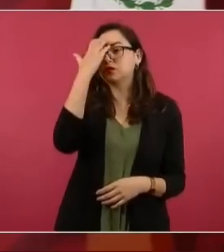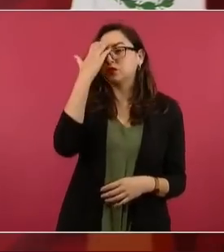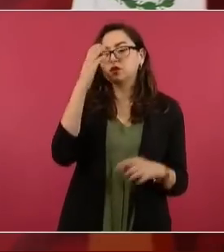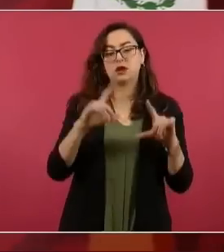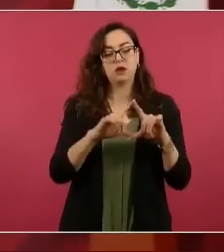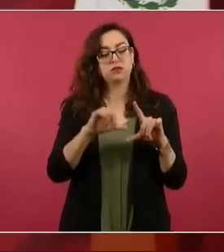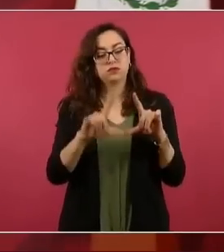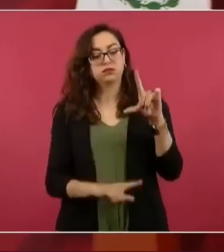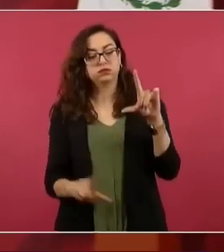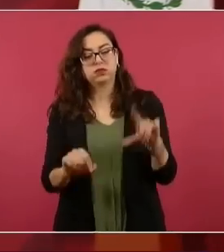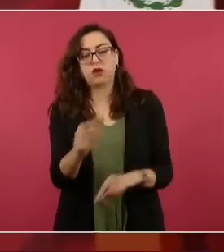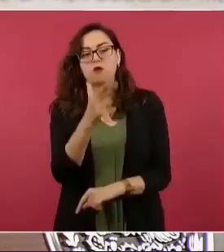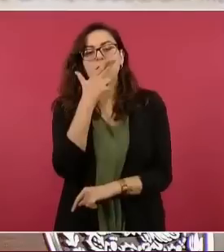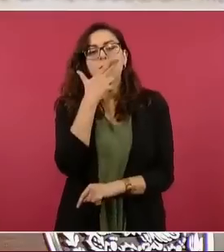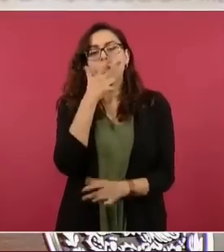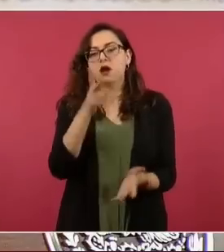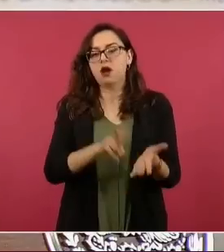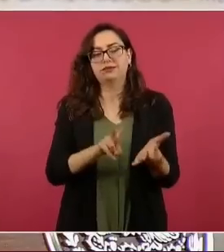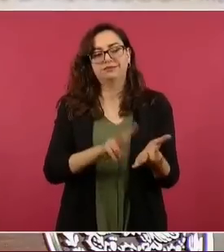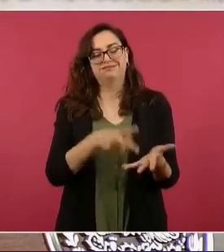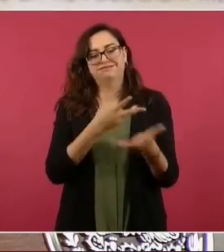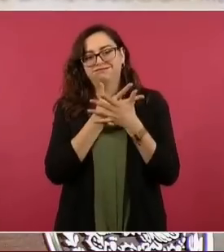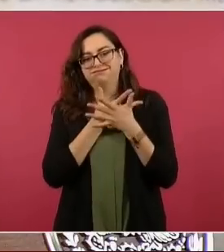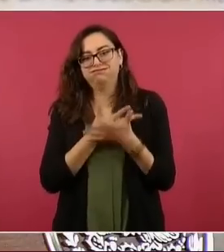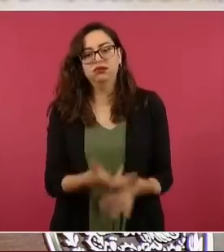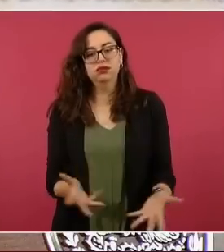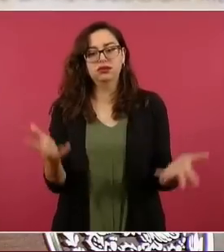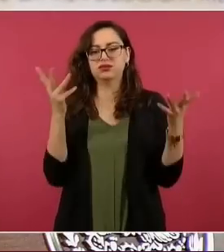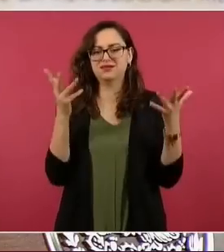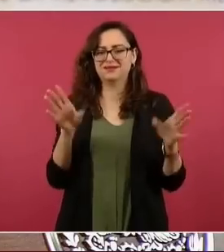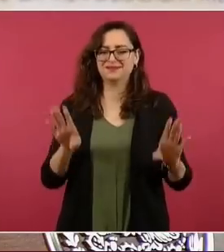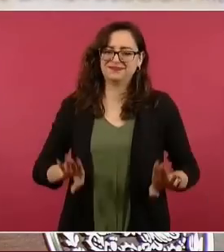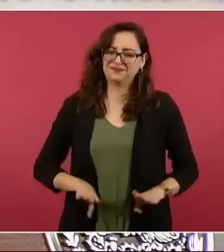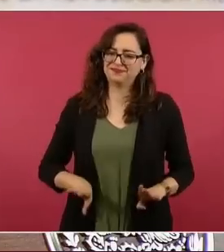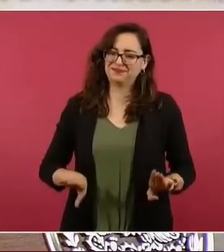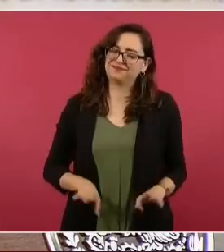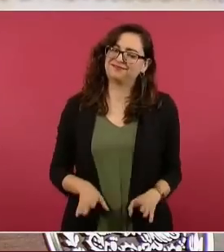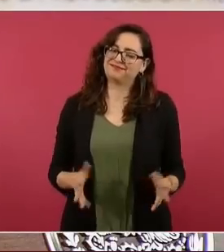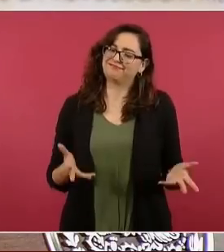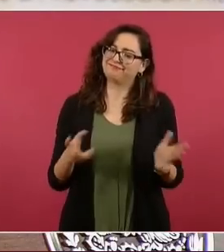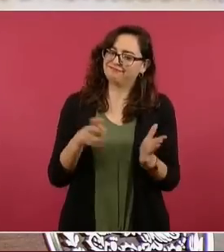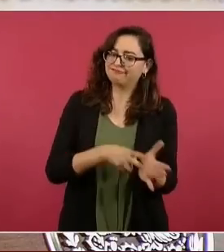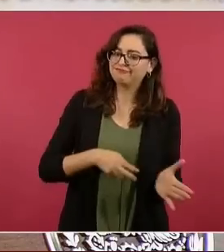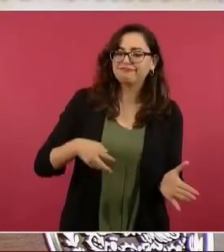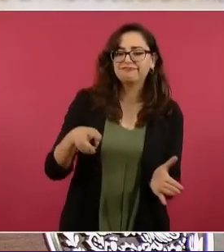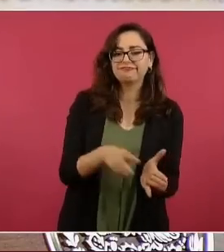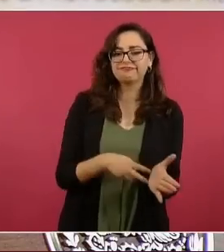y no actuar así. Y lo otro, pues